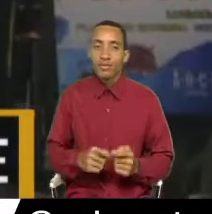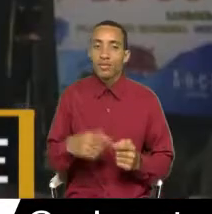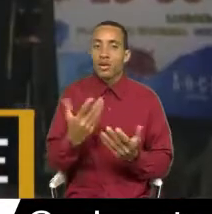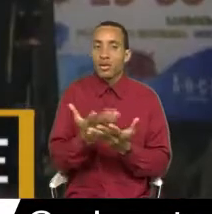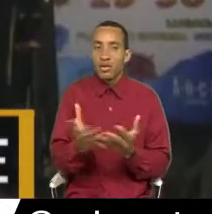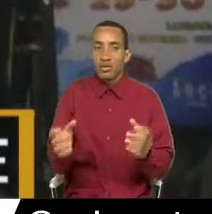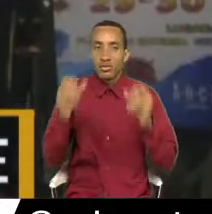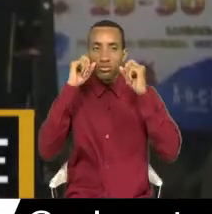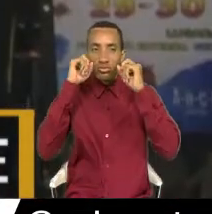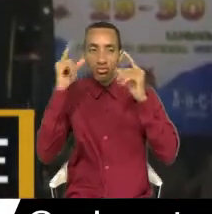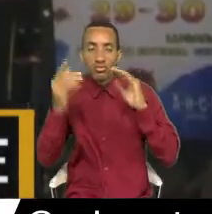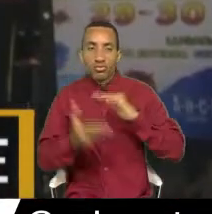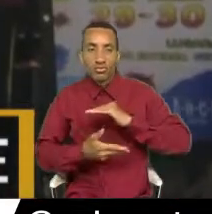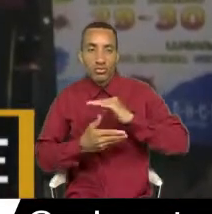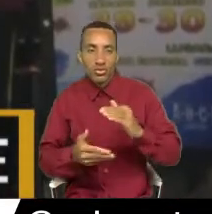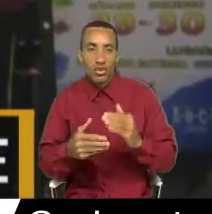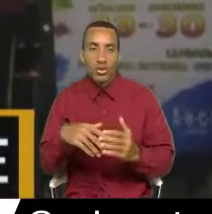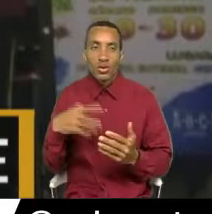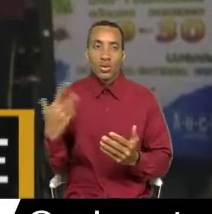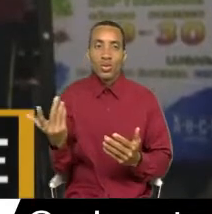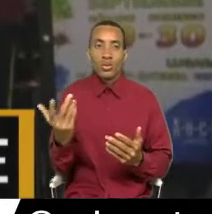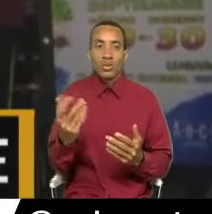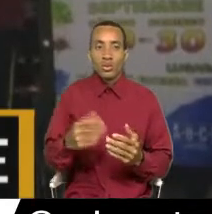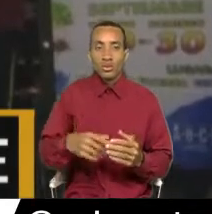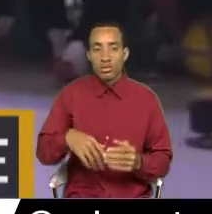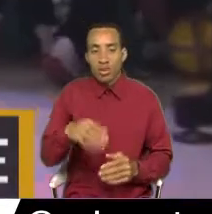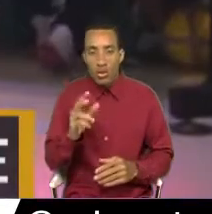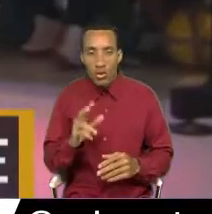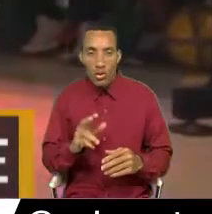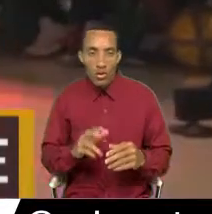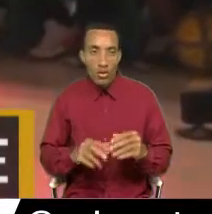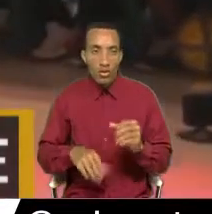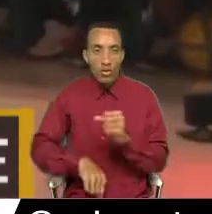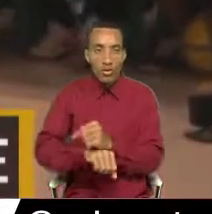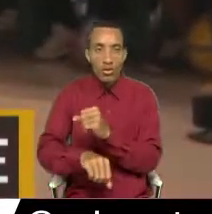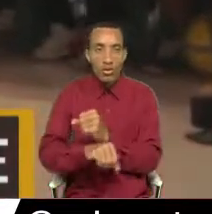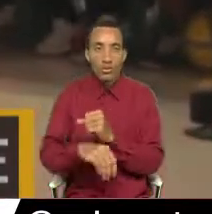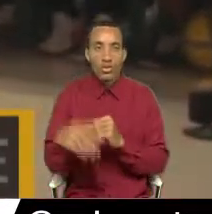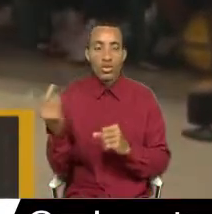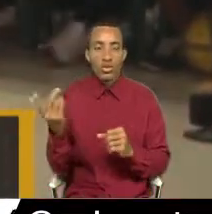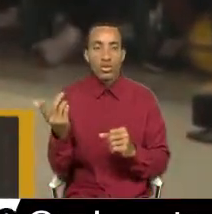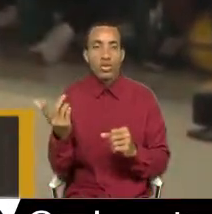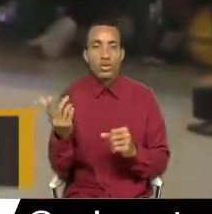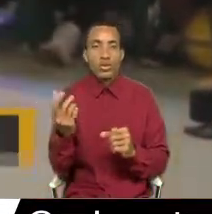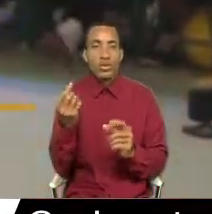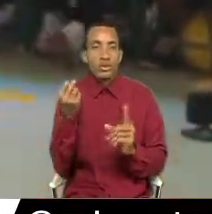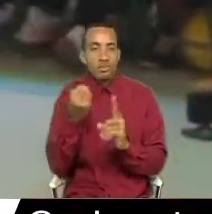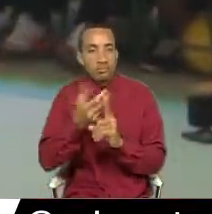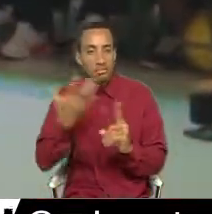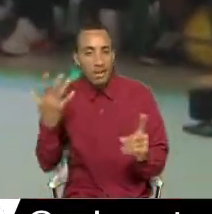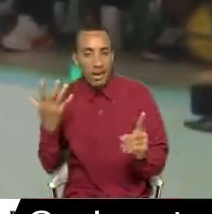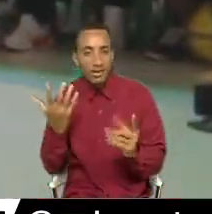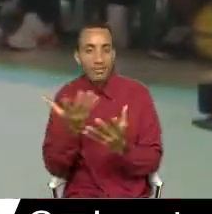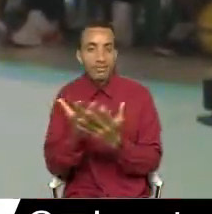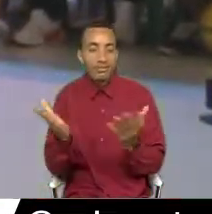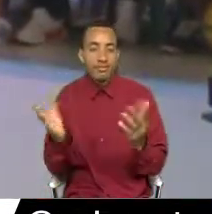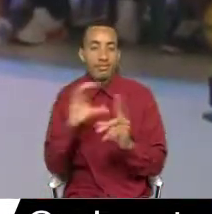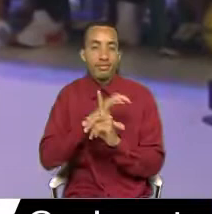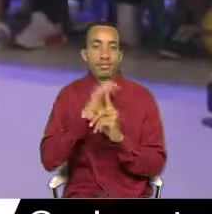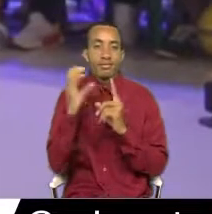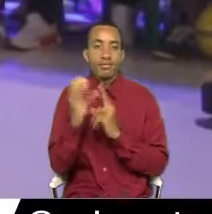premios, exhibiciones de fútbol soccer, rap y otros espacios de gran impacto cultural, turístico y deportivo.